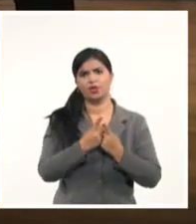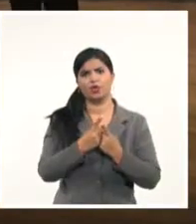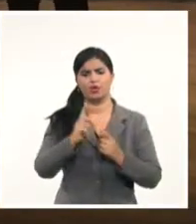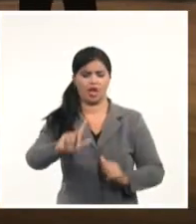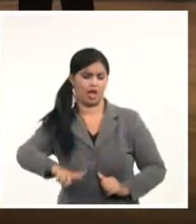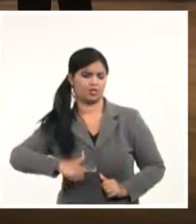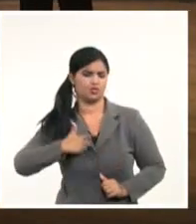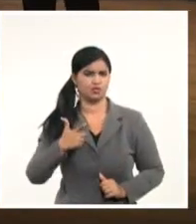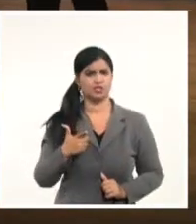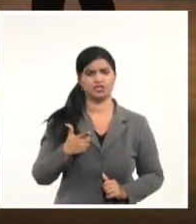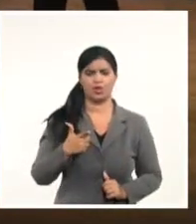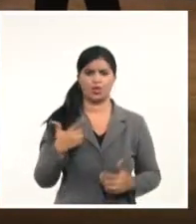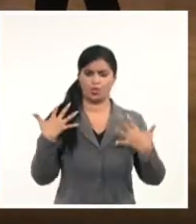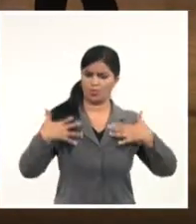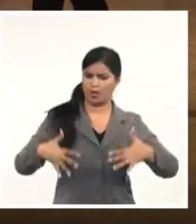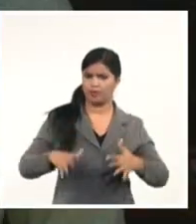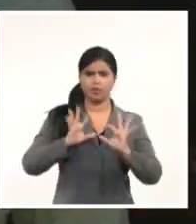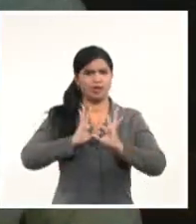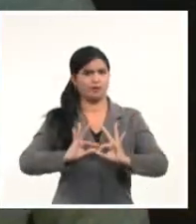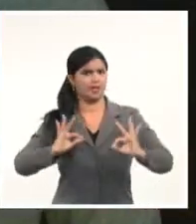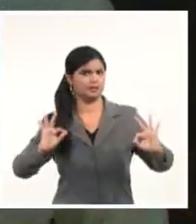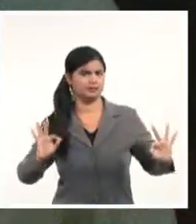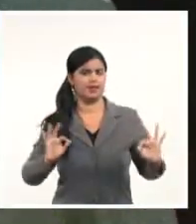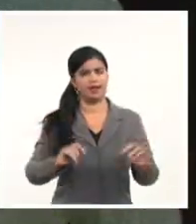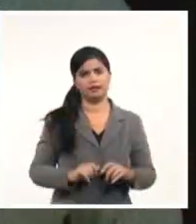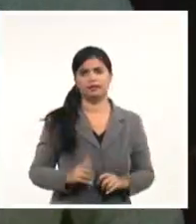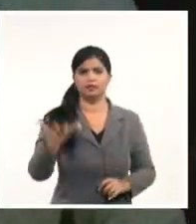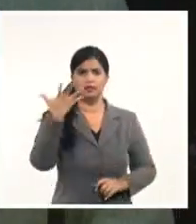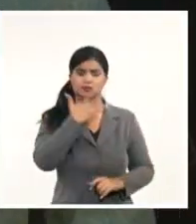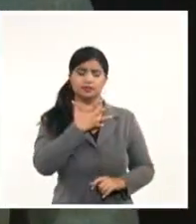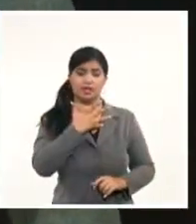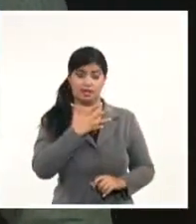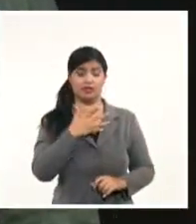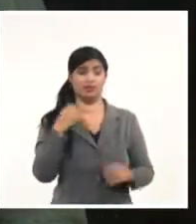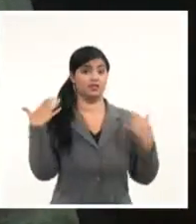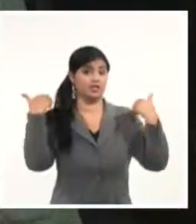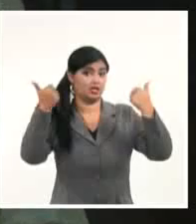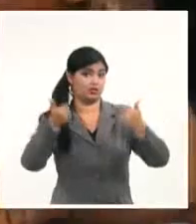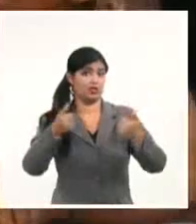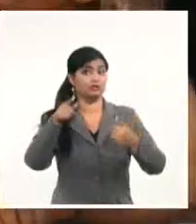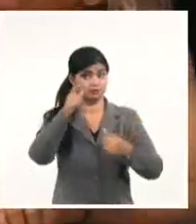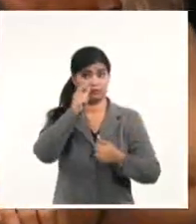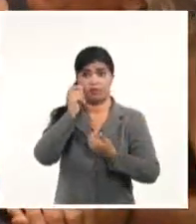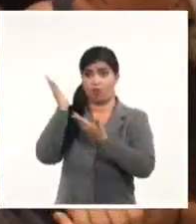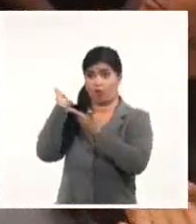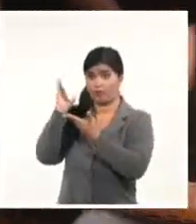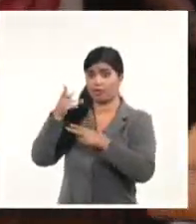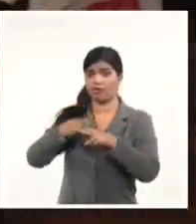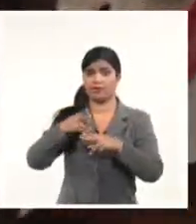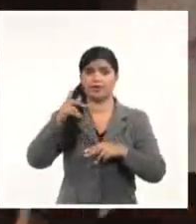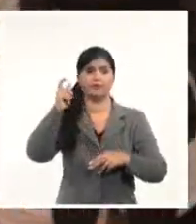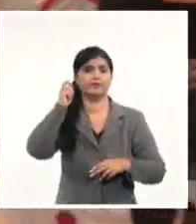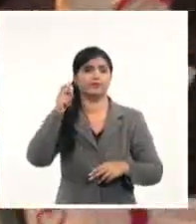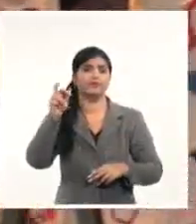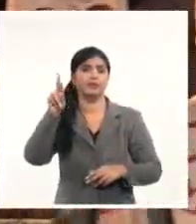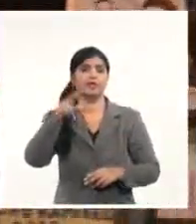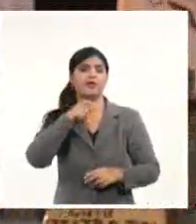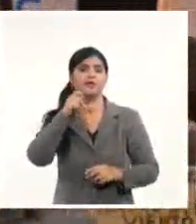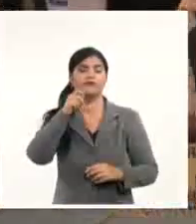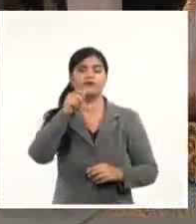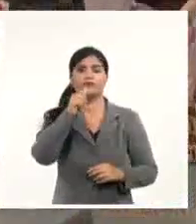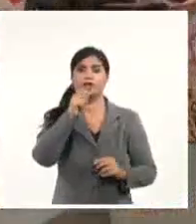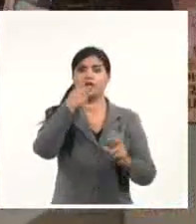grupo Teatro del Viento, dirigido por Freddy Núñez Estenós, continúa en la indagación de nuevos códigos con altos